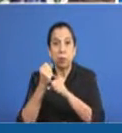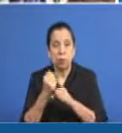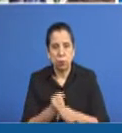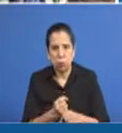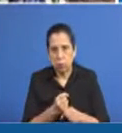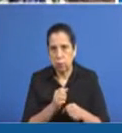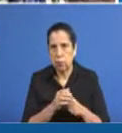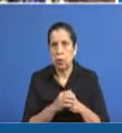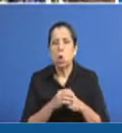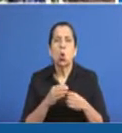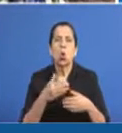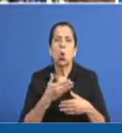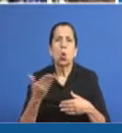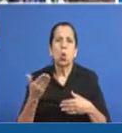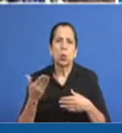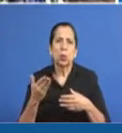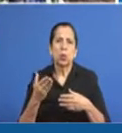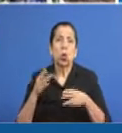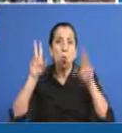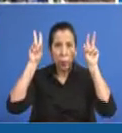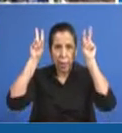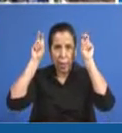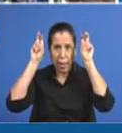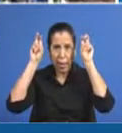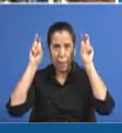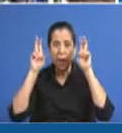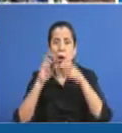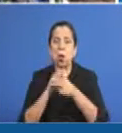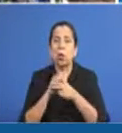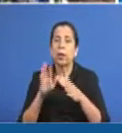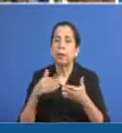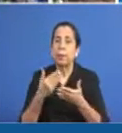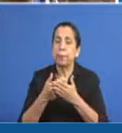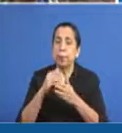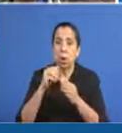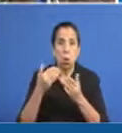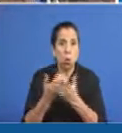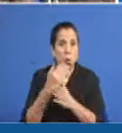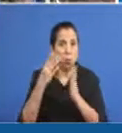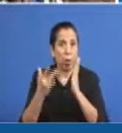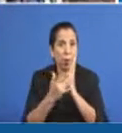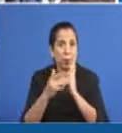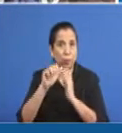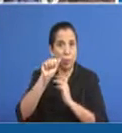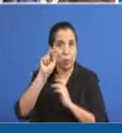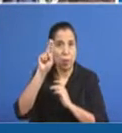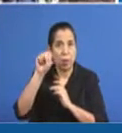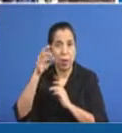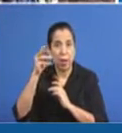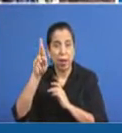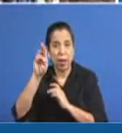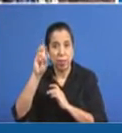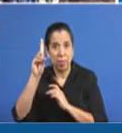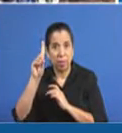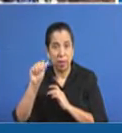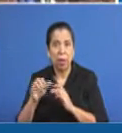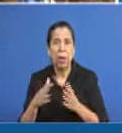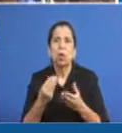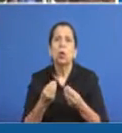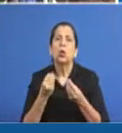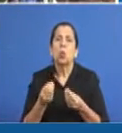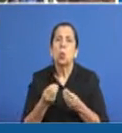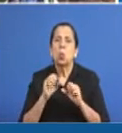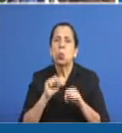también interesantes como el de la caja de ahorro con su nuevo algoritmo Andrea, que de paso se llama así mi hija, así que ya lo saben, pueden tener todas